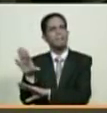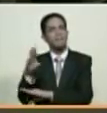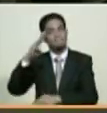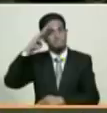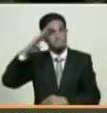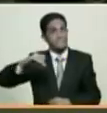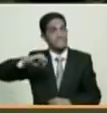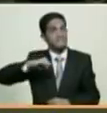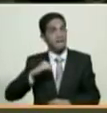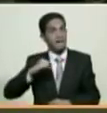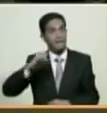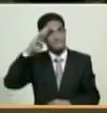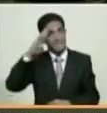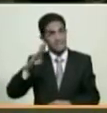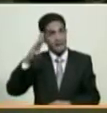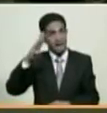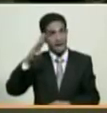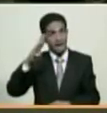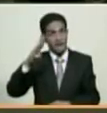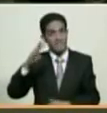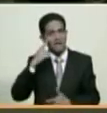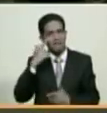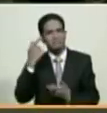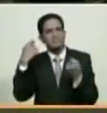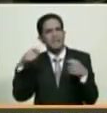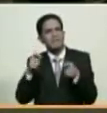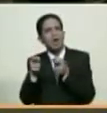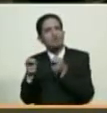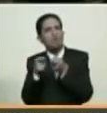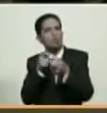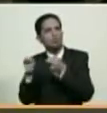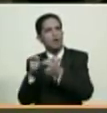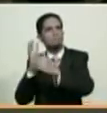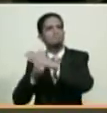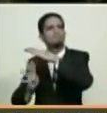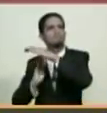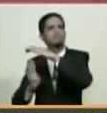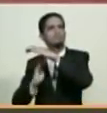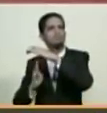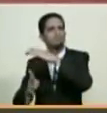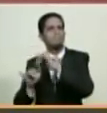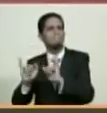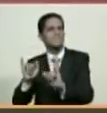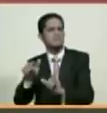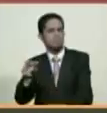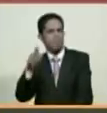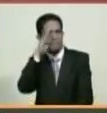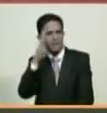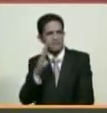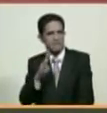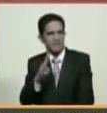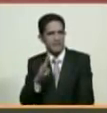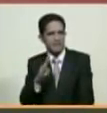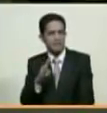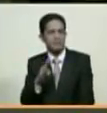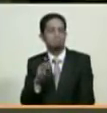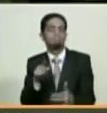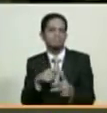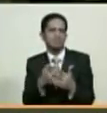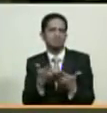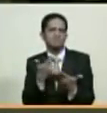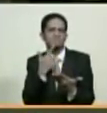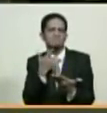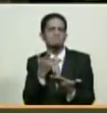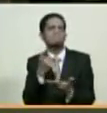militares para de alguna manera controlar también lo que ha venido pasando con estas personas. Y bueno, saber qué se